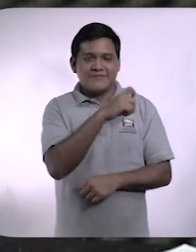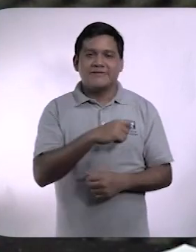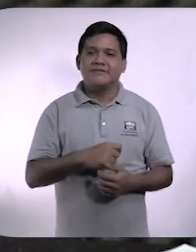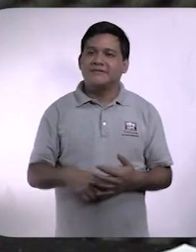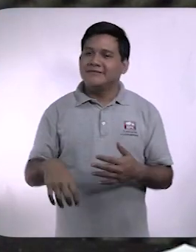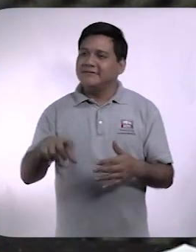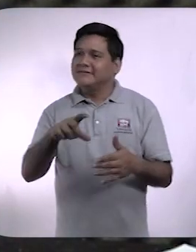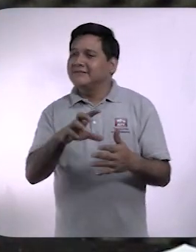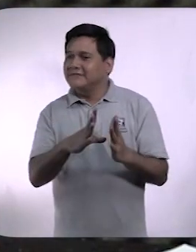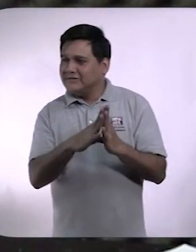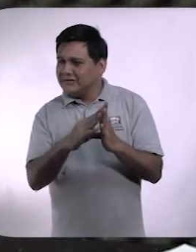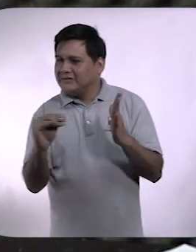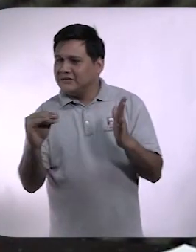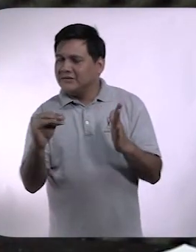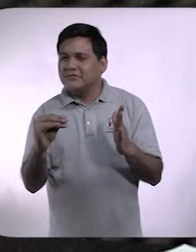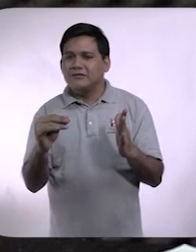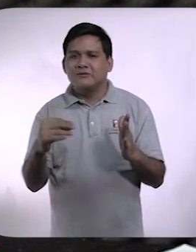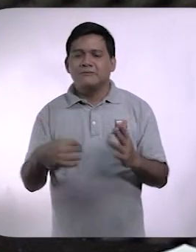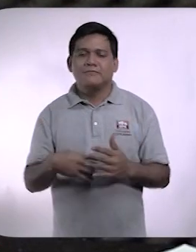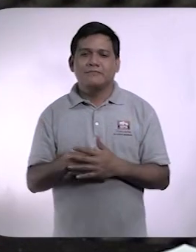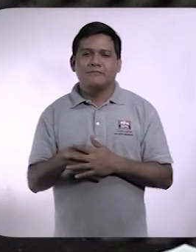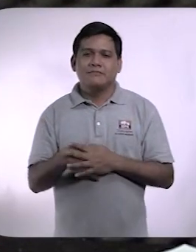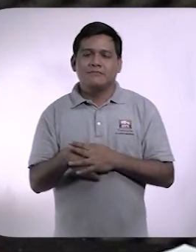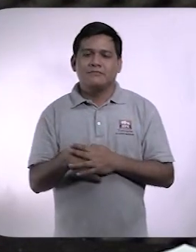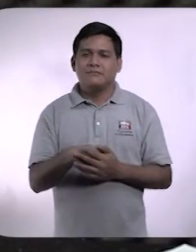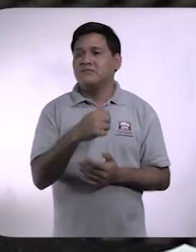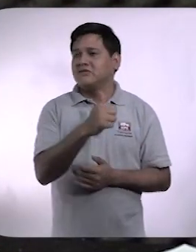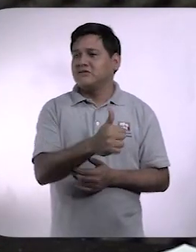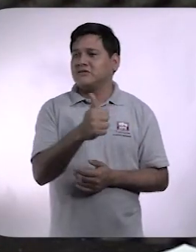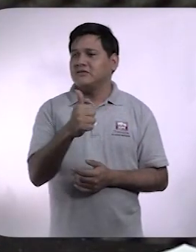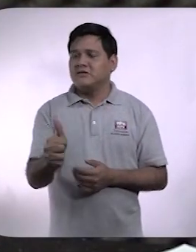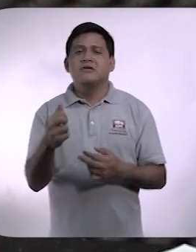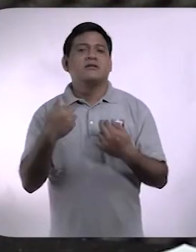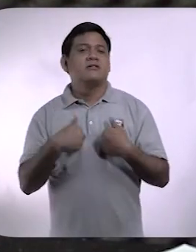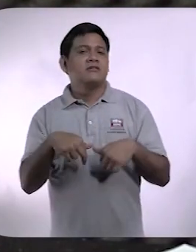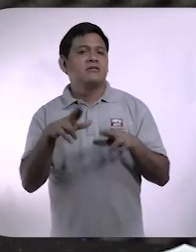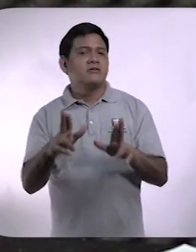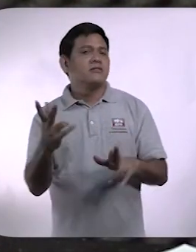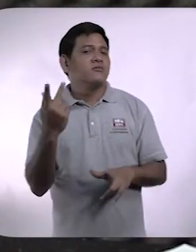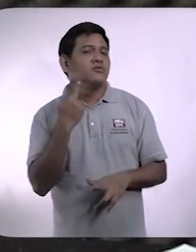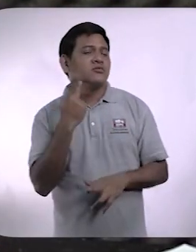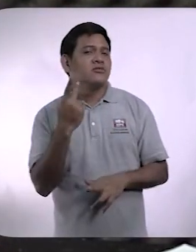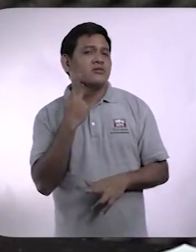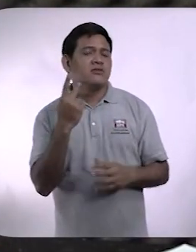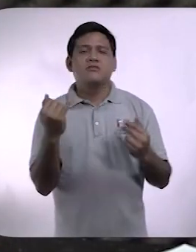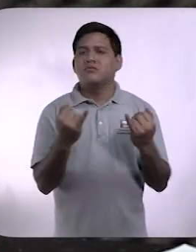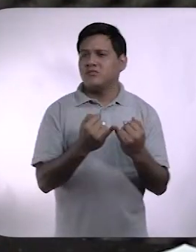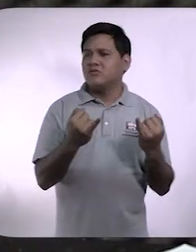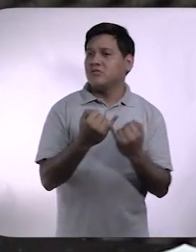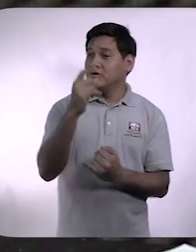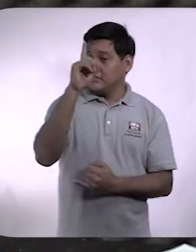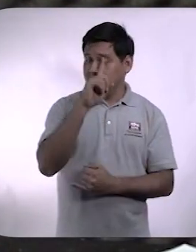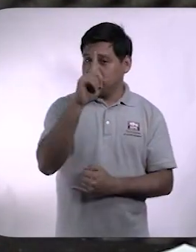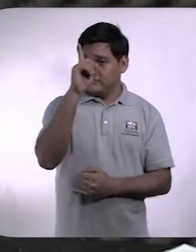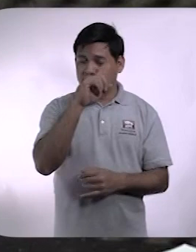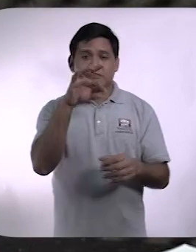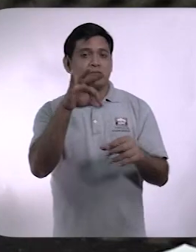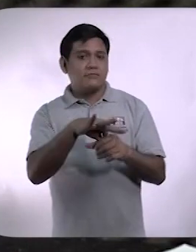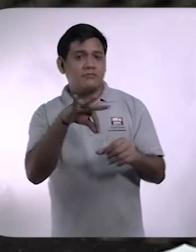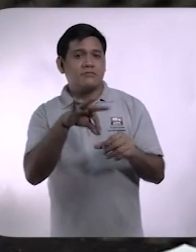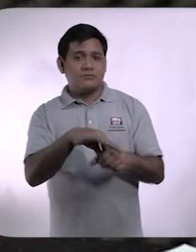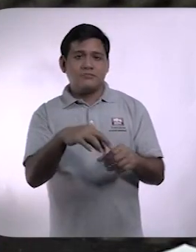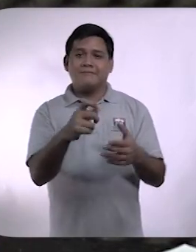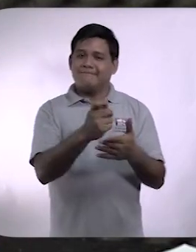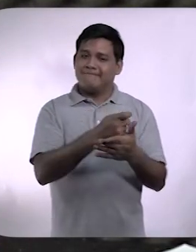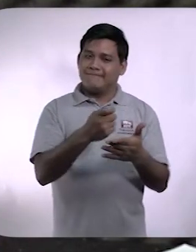de falsificar es que cada representante de los partidos políticos, así como las consejerías, escriben